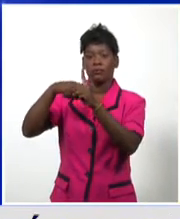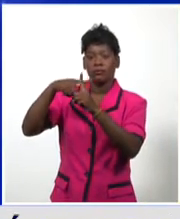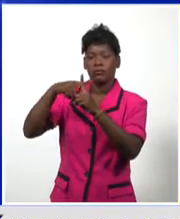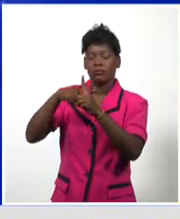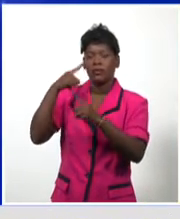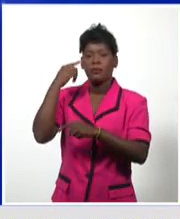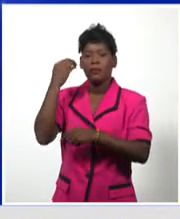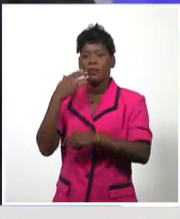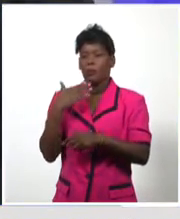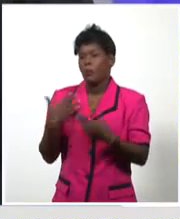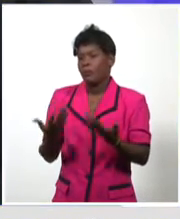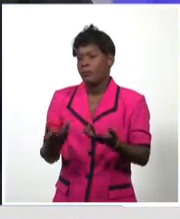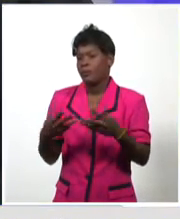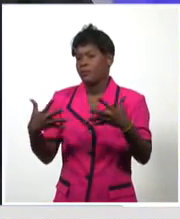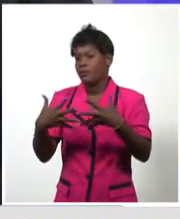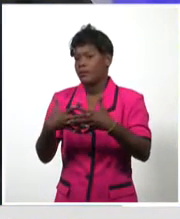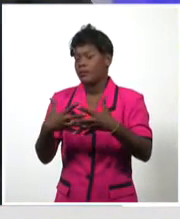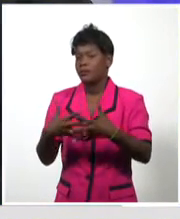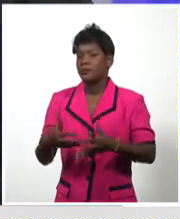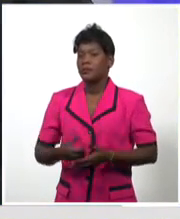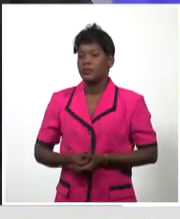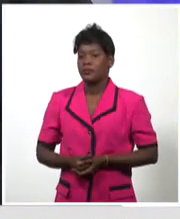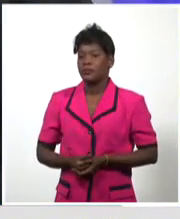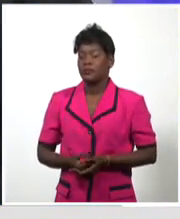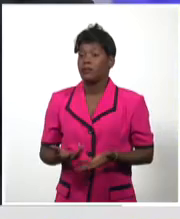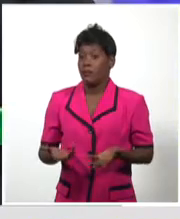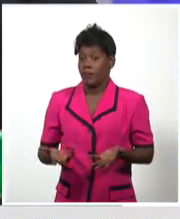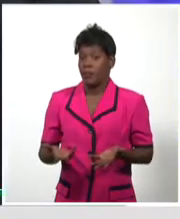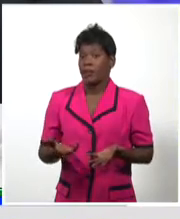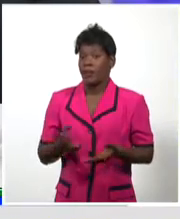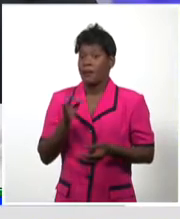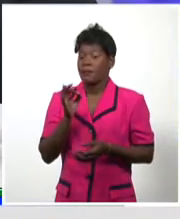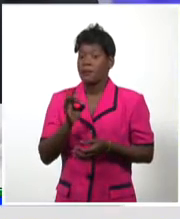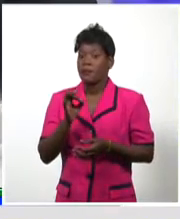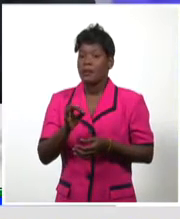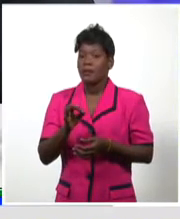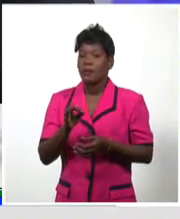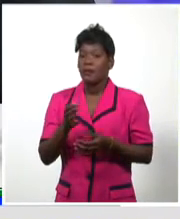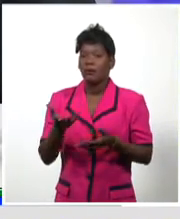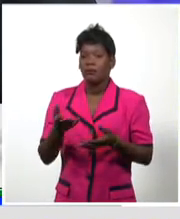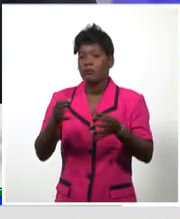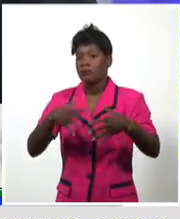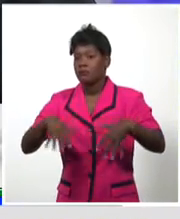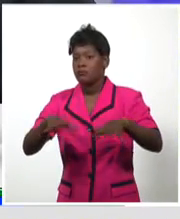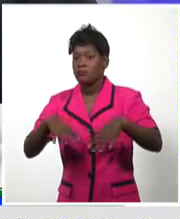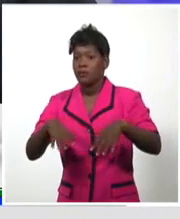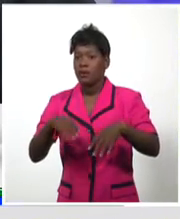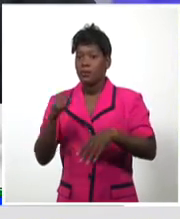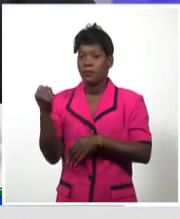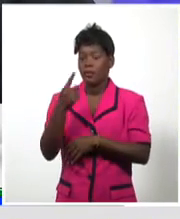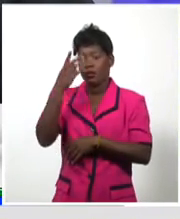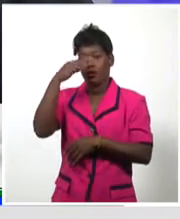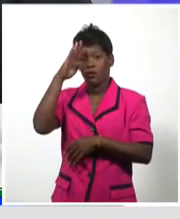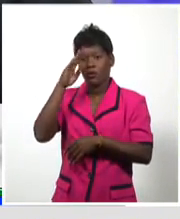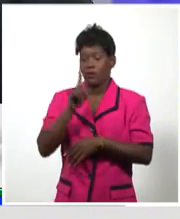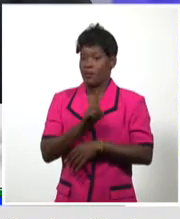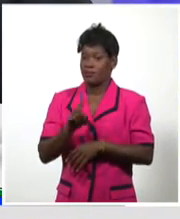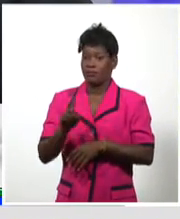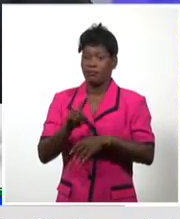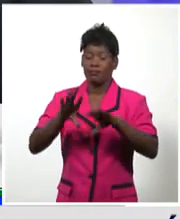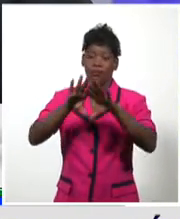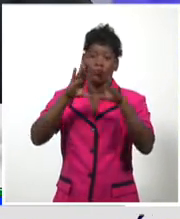profesor? Exactamente. Esa cuestión no es solamente un problema de Cuba, sino de todo el mundo. Y los servicios meteorológicos